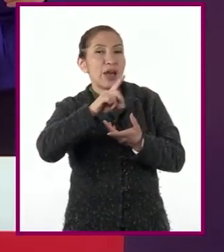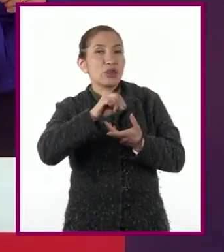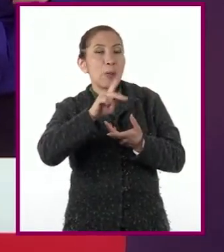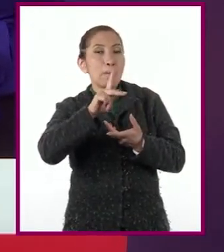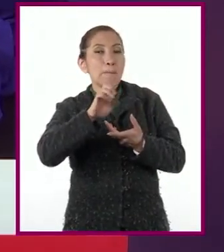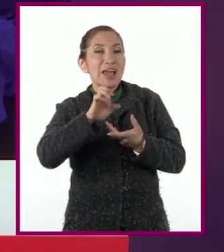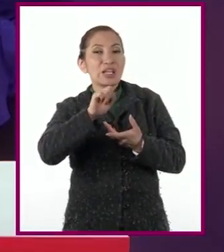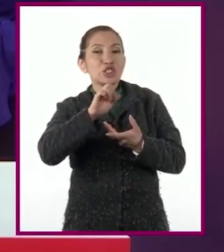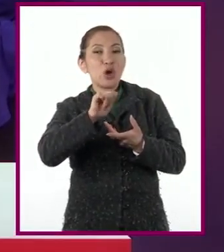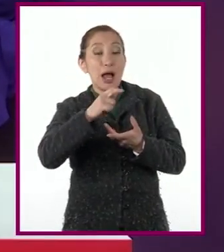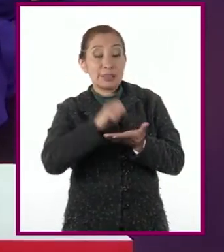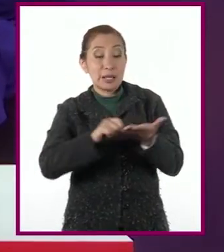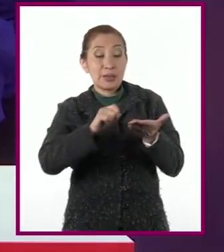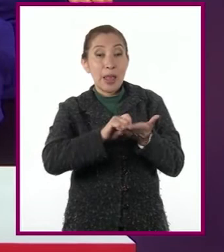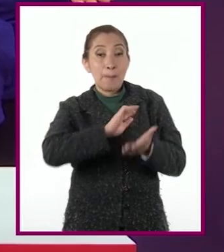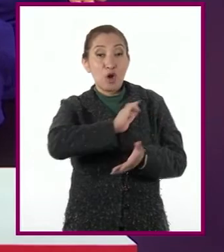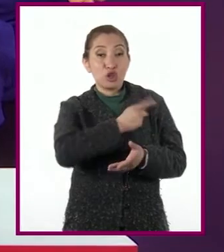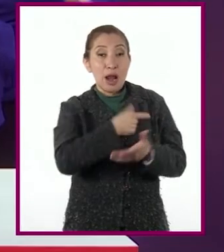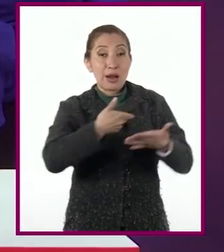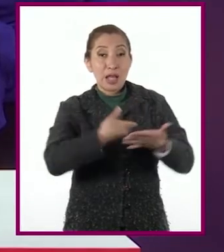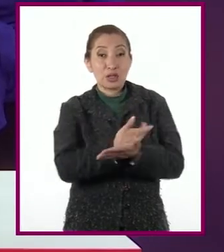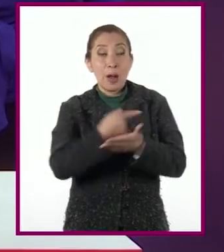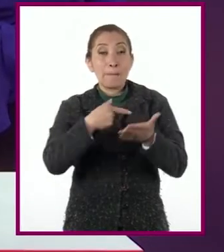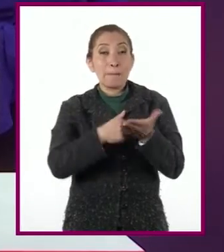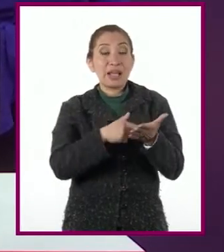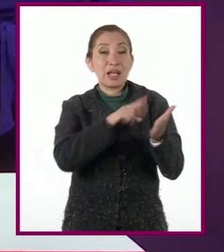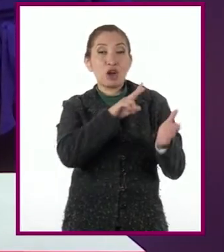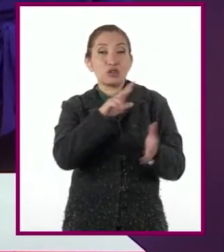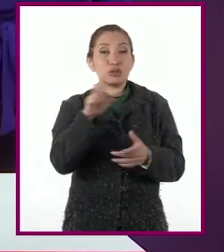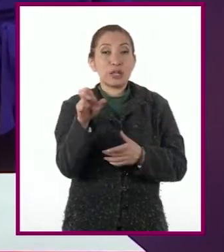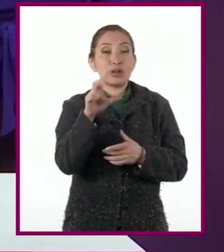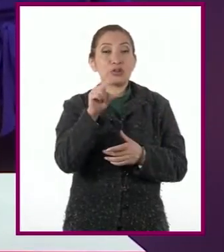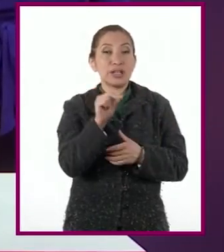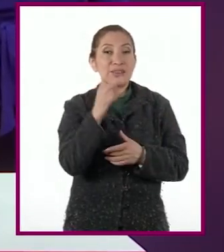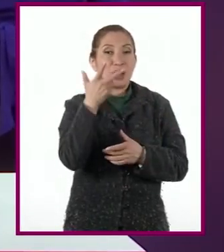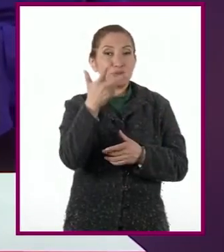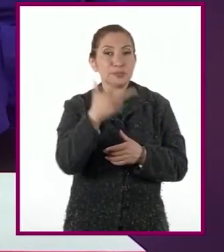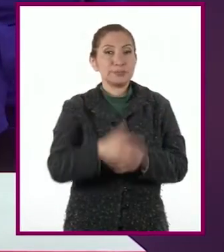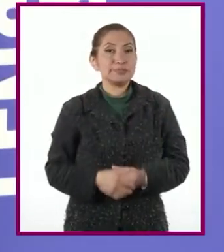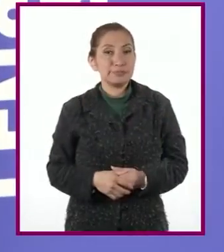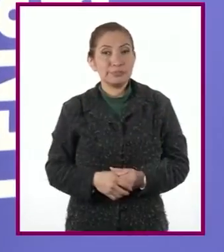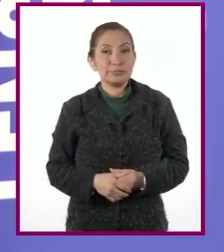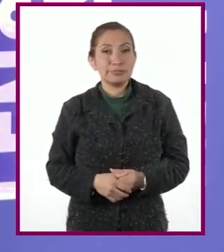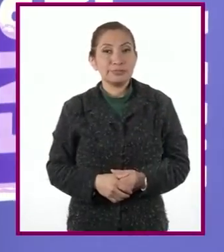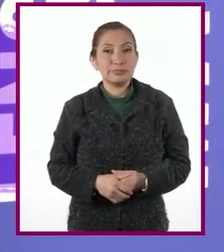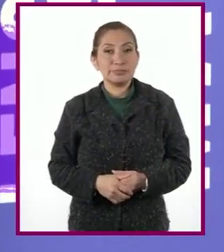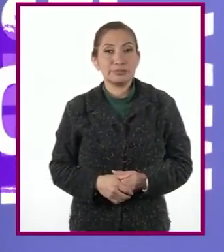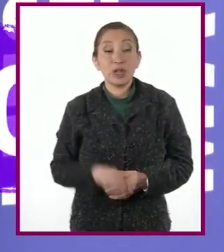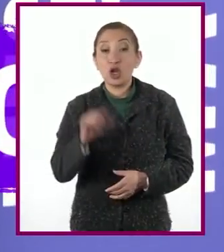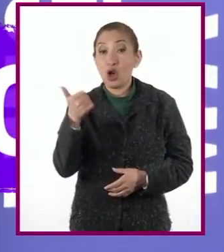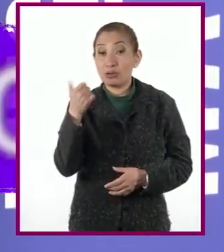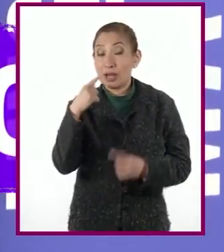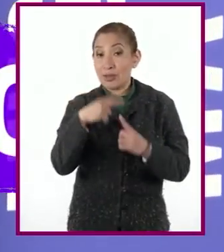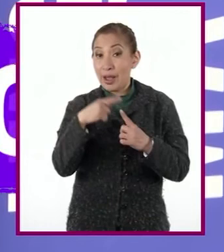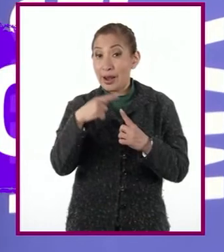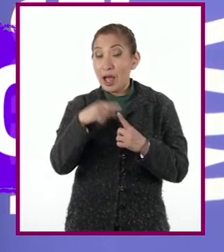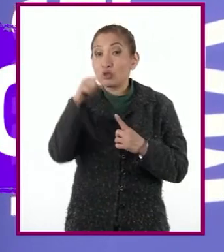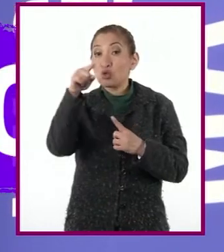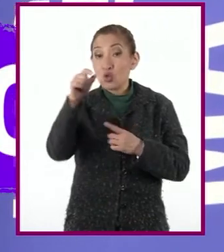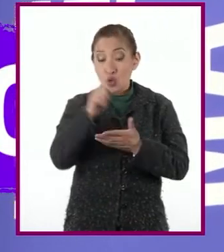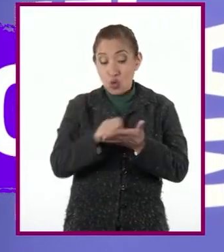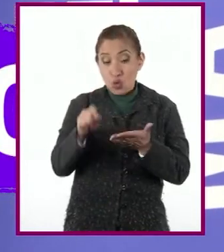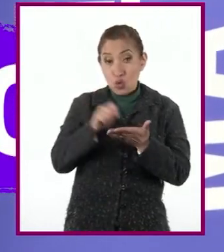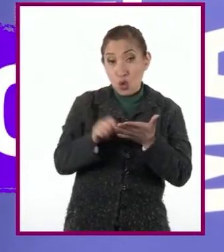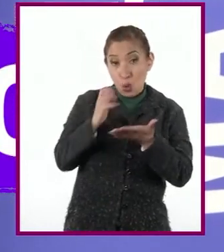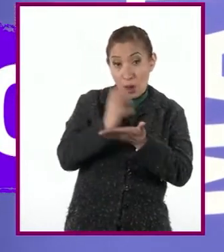Pessoa, escritor portugués nacido en el año de 1888. Y bien, otro reto, a tomar nota